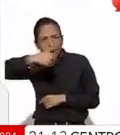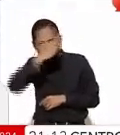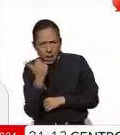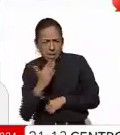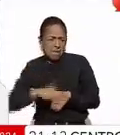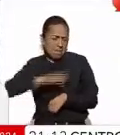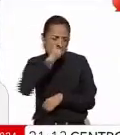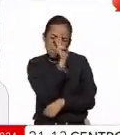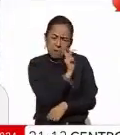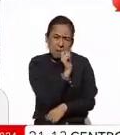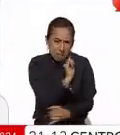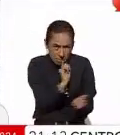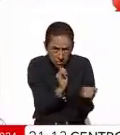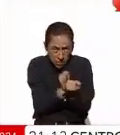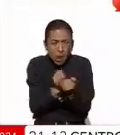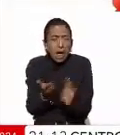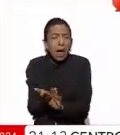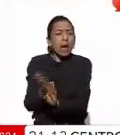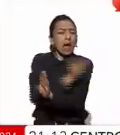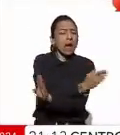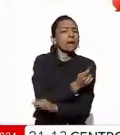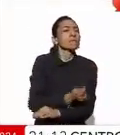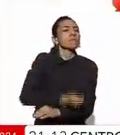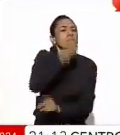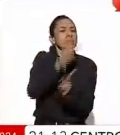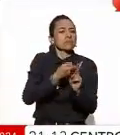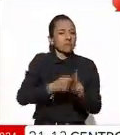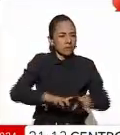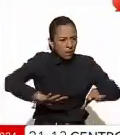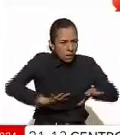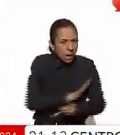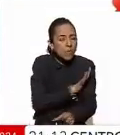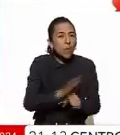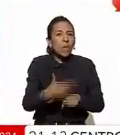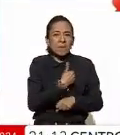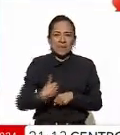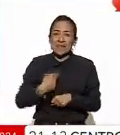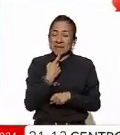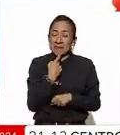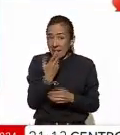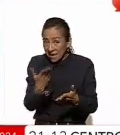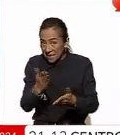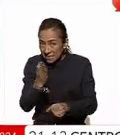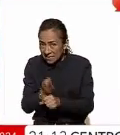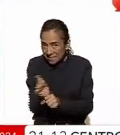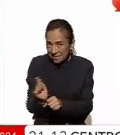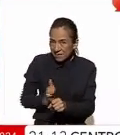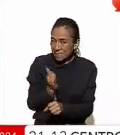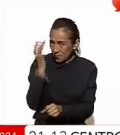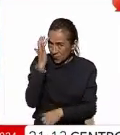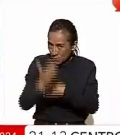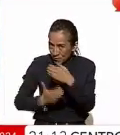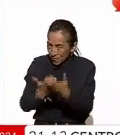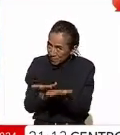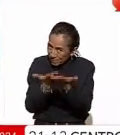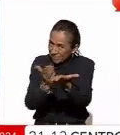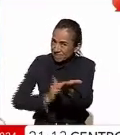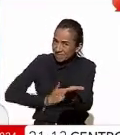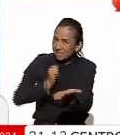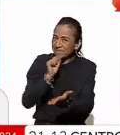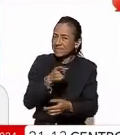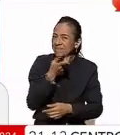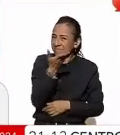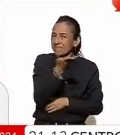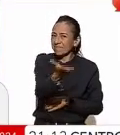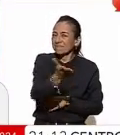viendo ahora y que inició con el presidente Andrés Manuel López Obrador, que por cierto es su cumpleaños, una gran felicitación, el